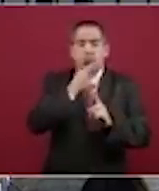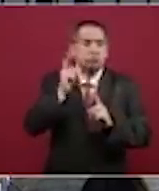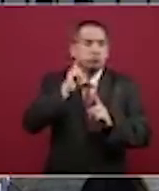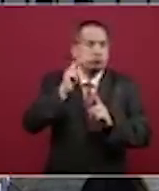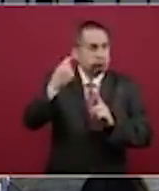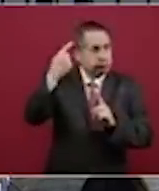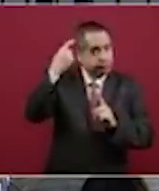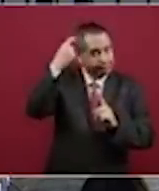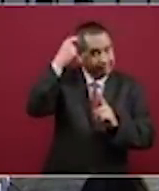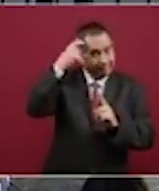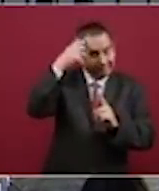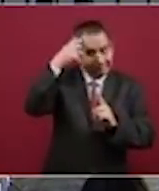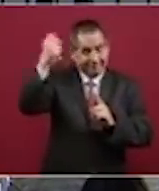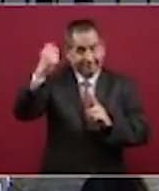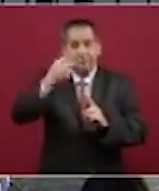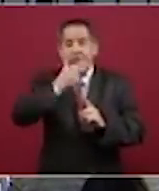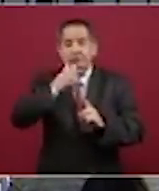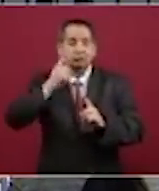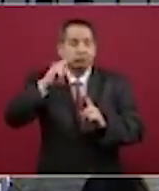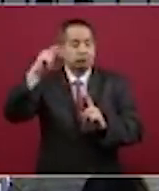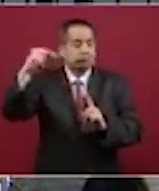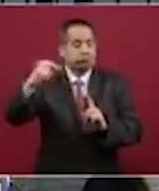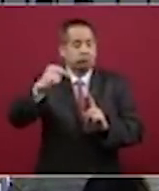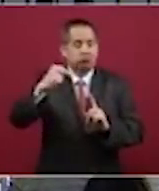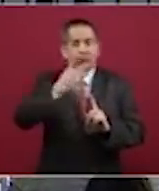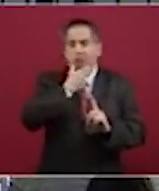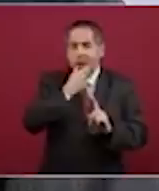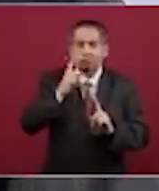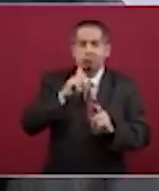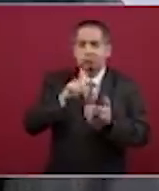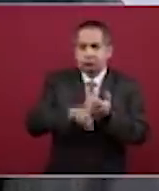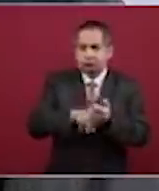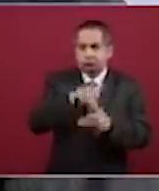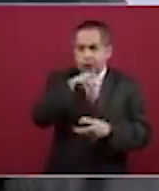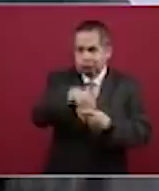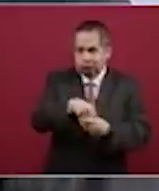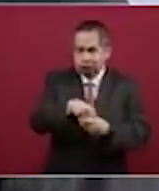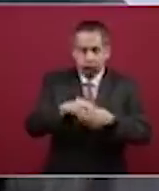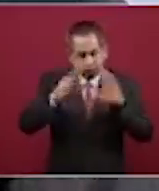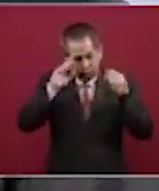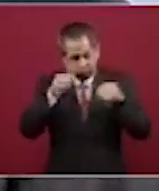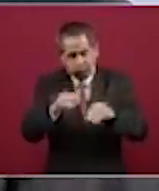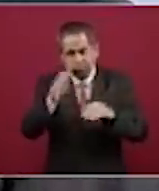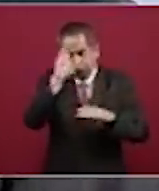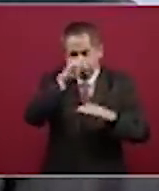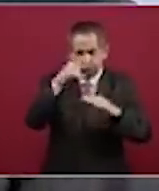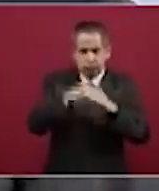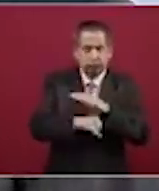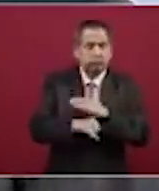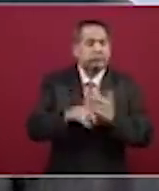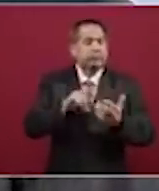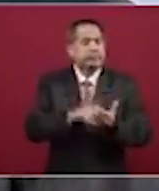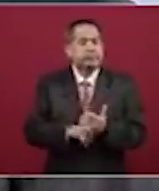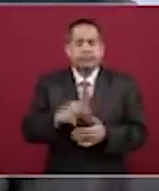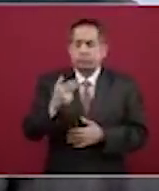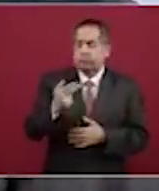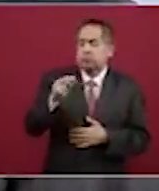género. Y una cosa muy importante, van a estar centradas en ciencias y en